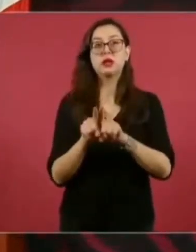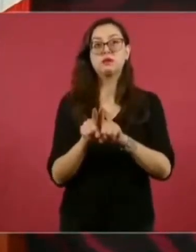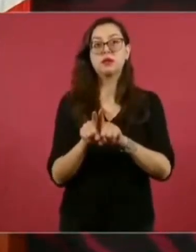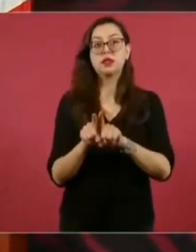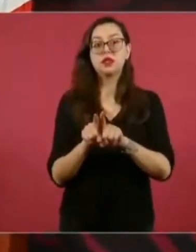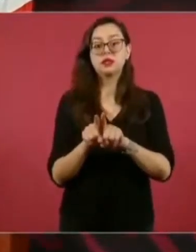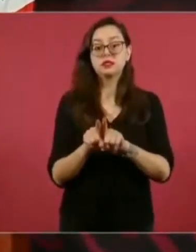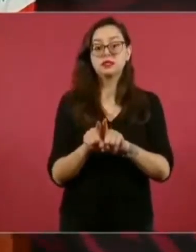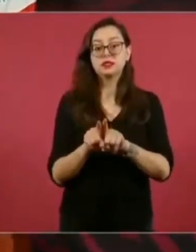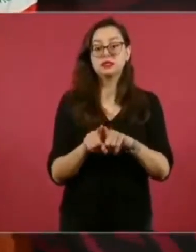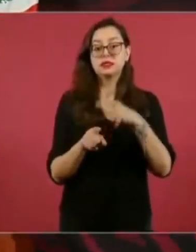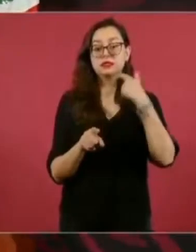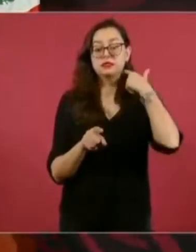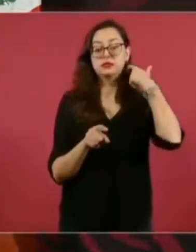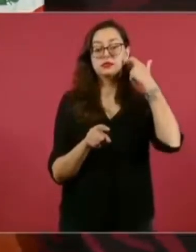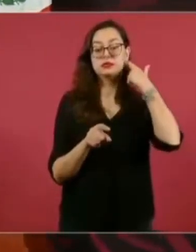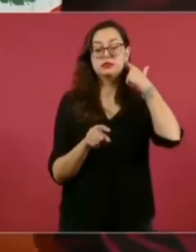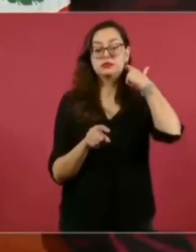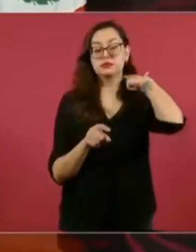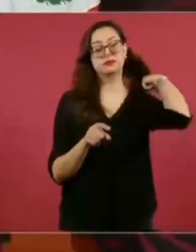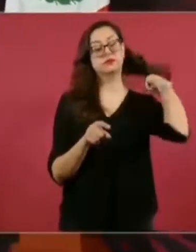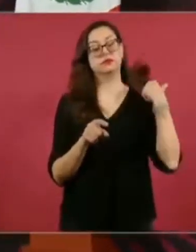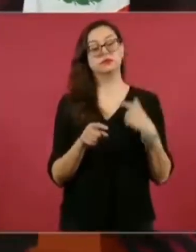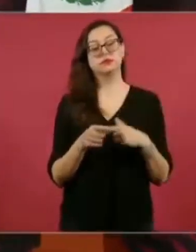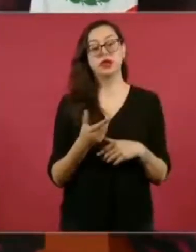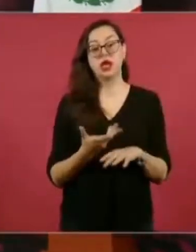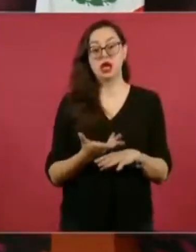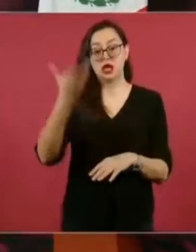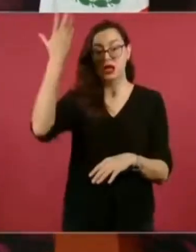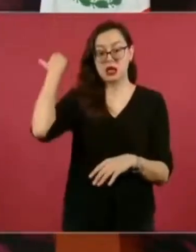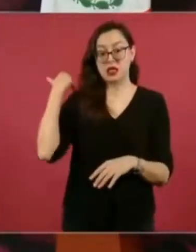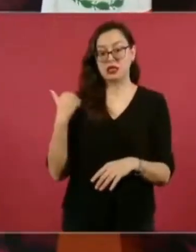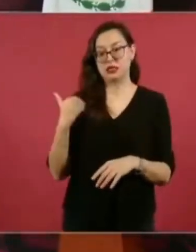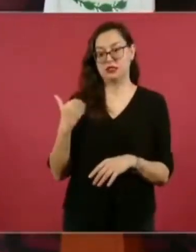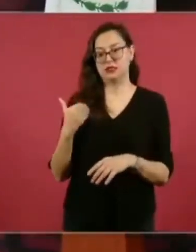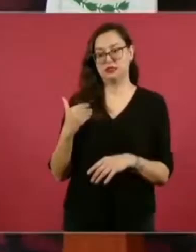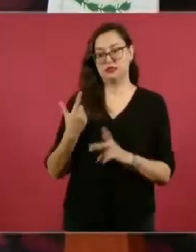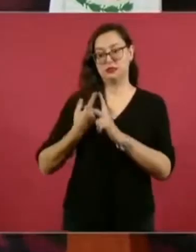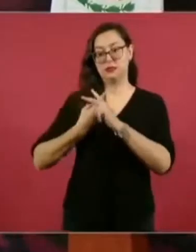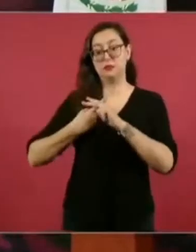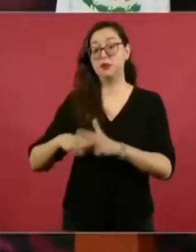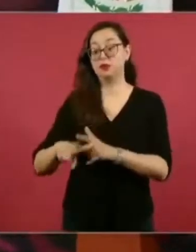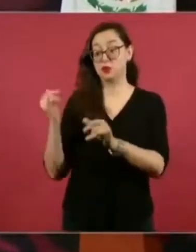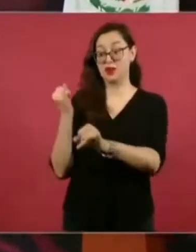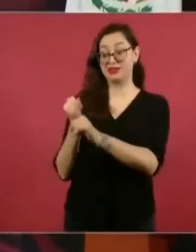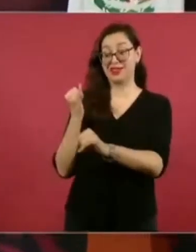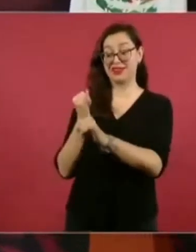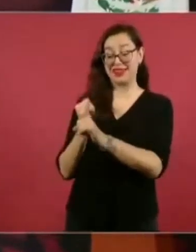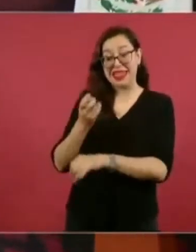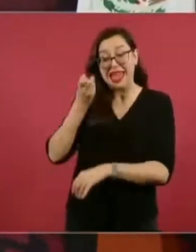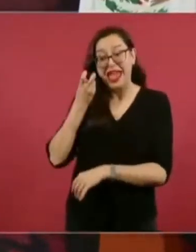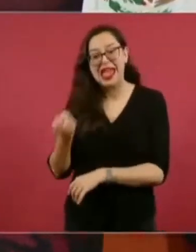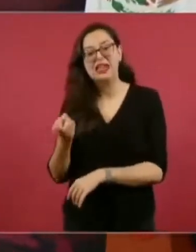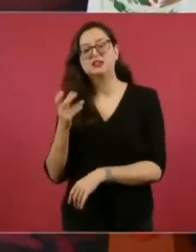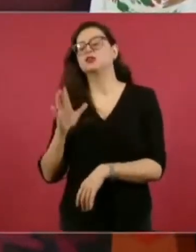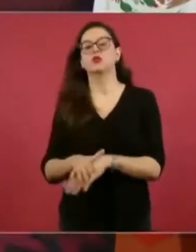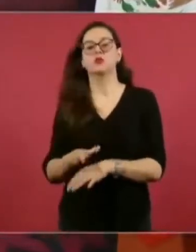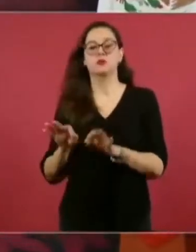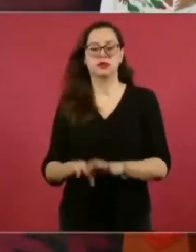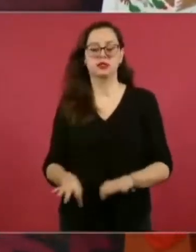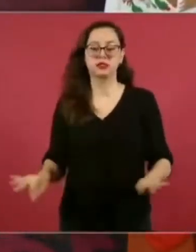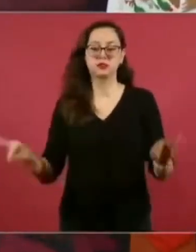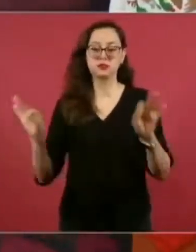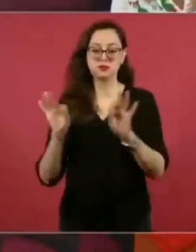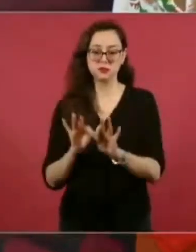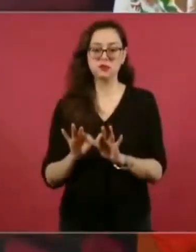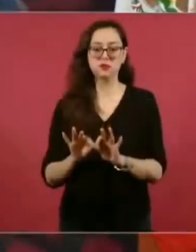lo de la creación, el surgimiento de las redes sociales. Eso fue muy importante.